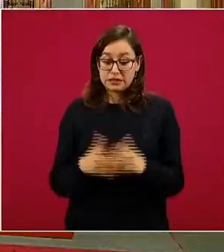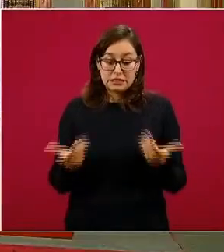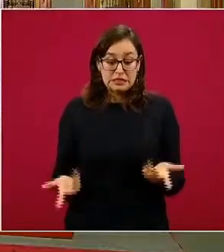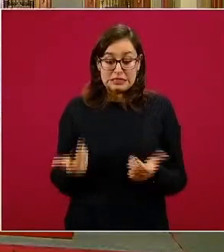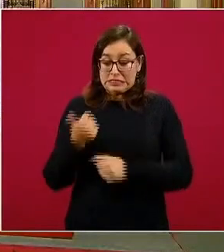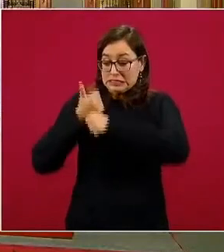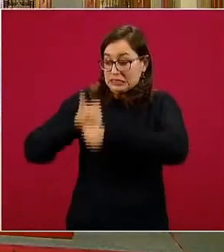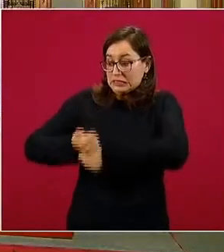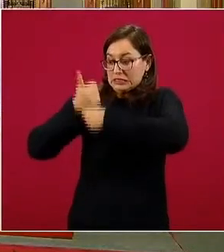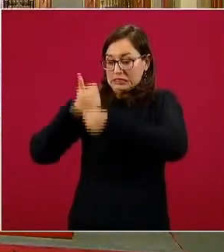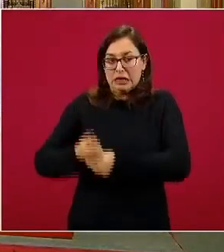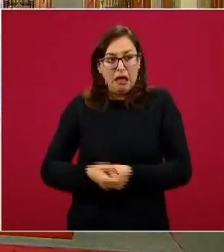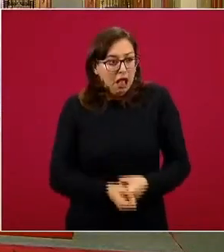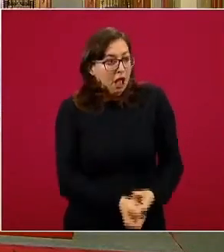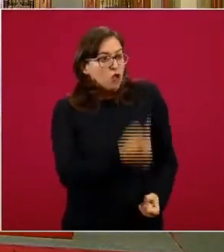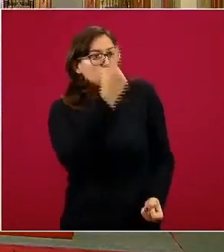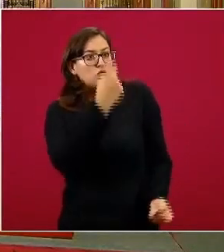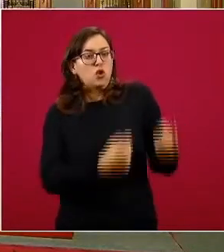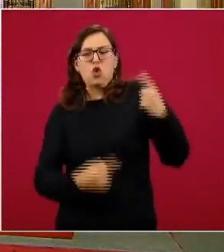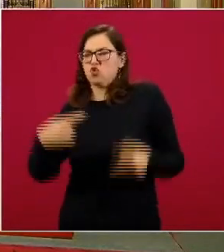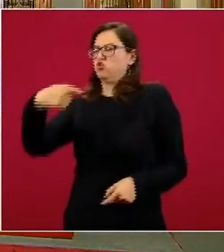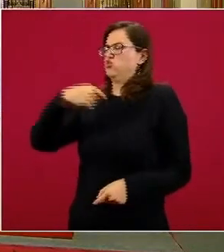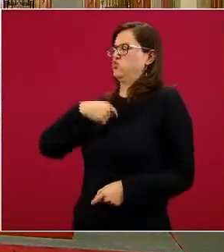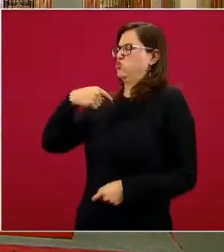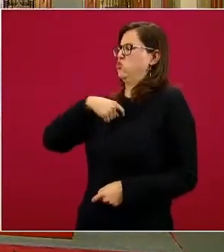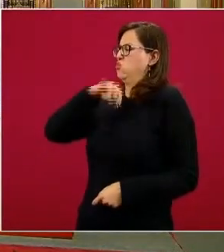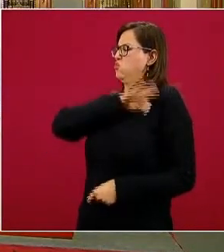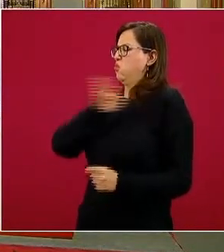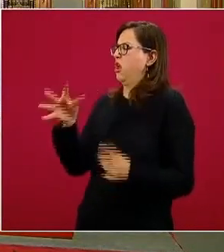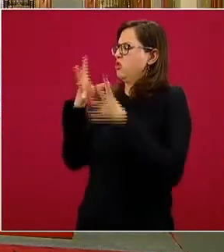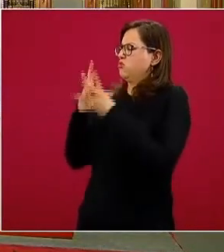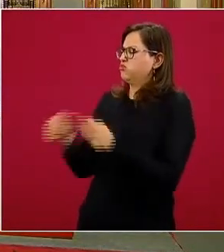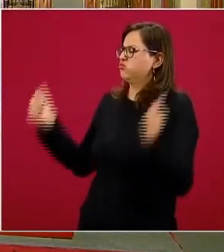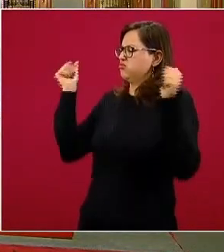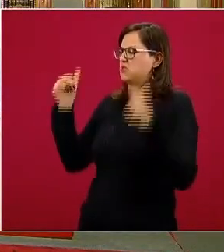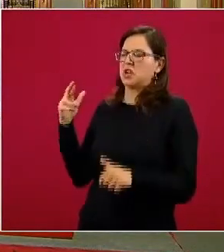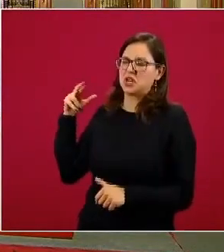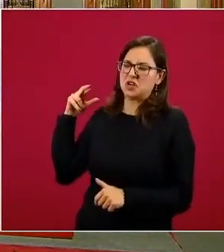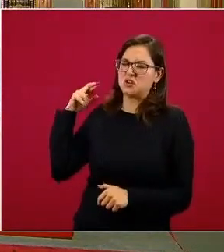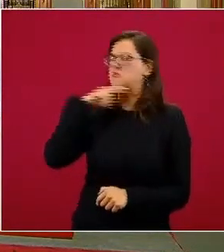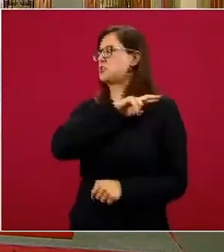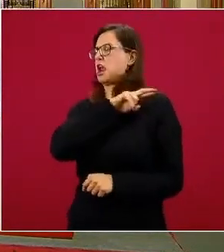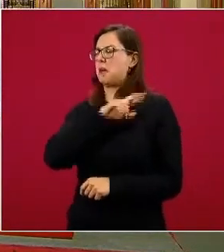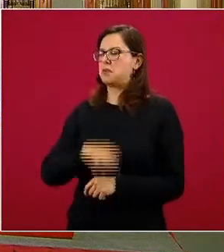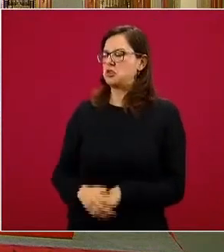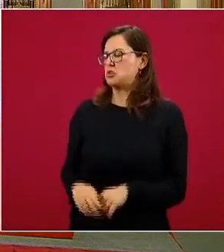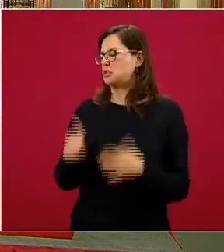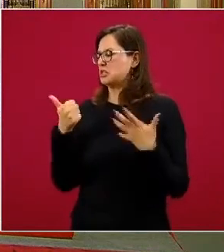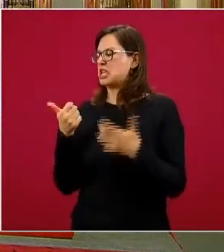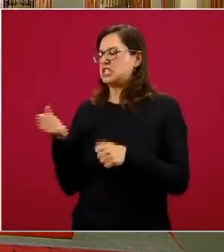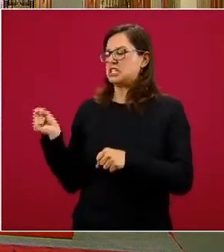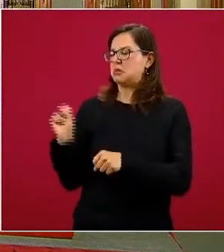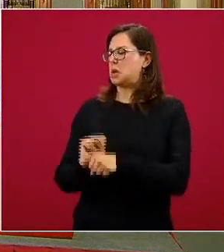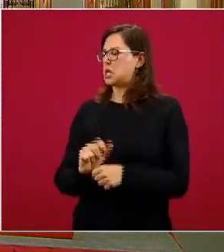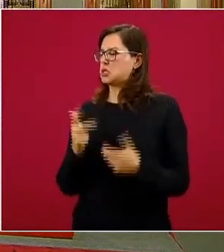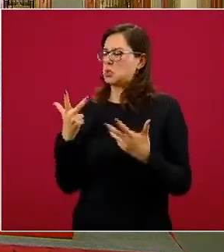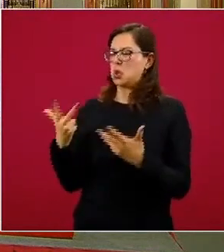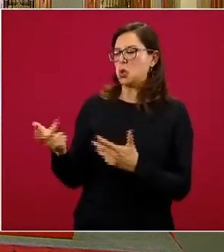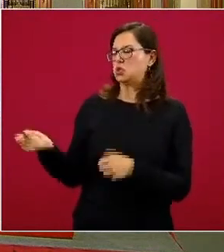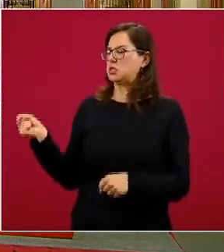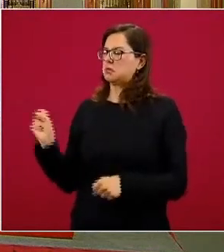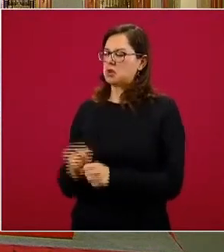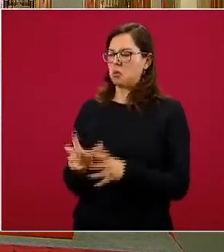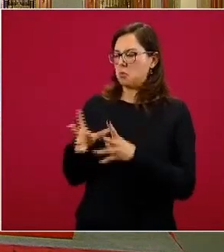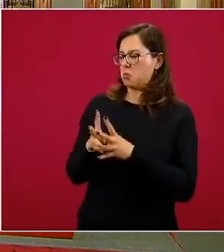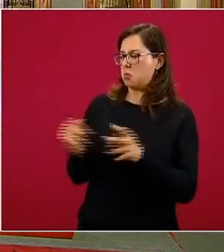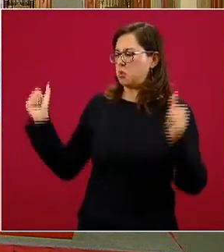profetas y afloran personas que dicen que pueden acabar con la epidemia en 6 semanas, en 8 semanas, que